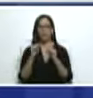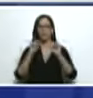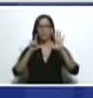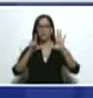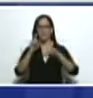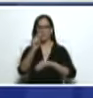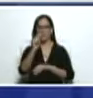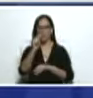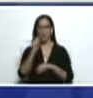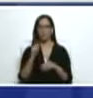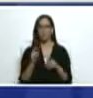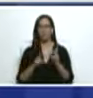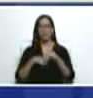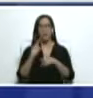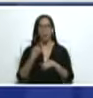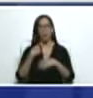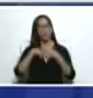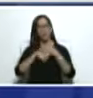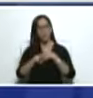Y después cuando te vas para adentro,